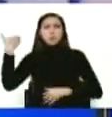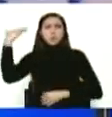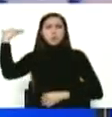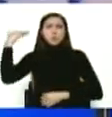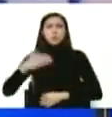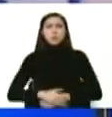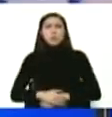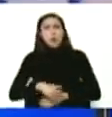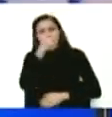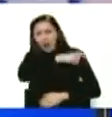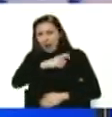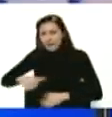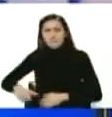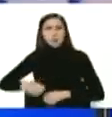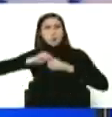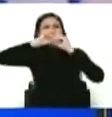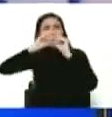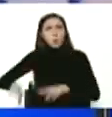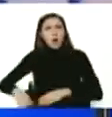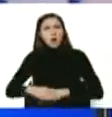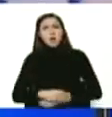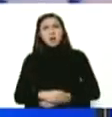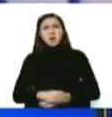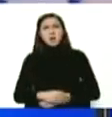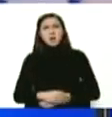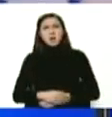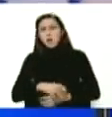Los dueños la abandonaron y se fueron del país.